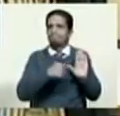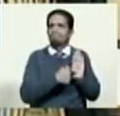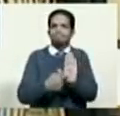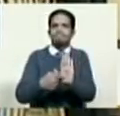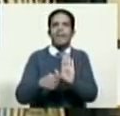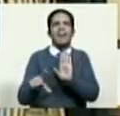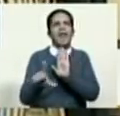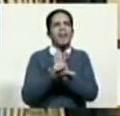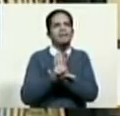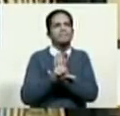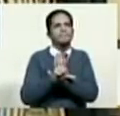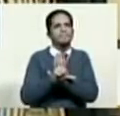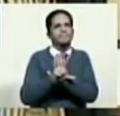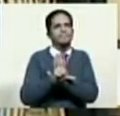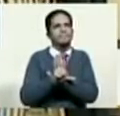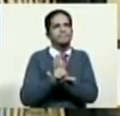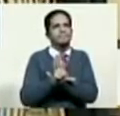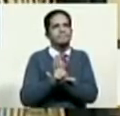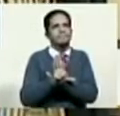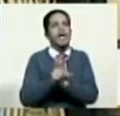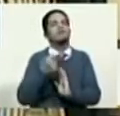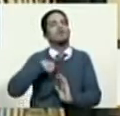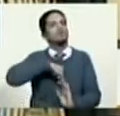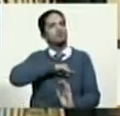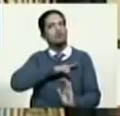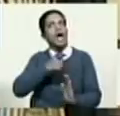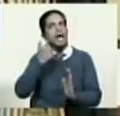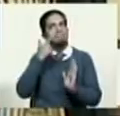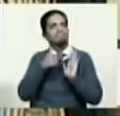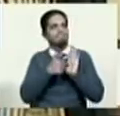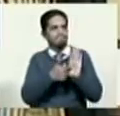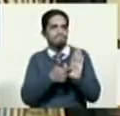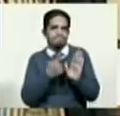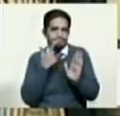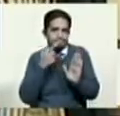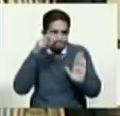Nosotros vamos al diálogo a reivindicar la Constitución